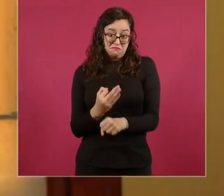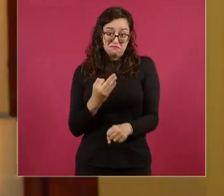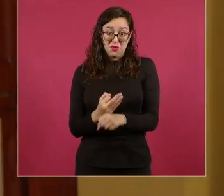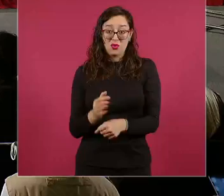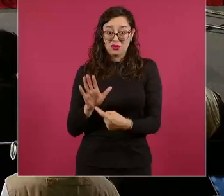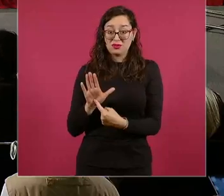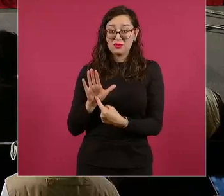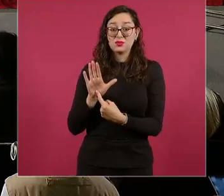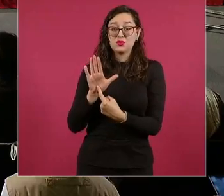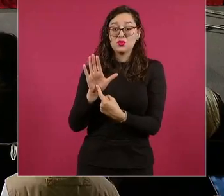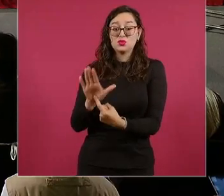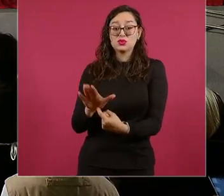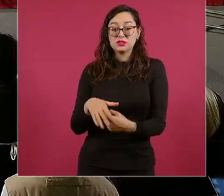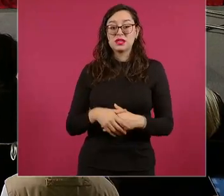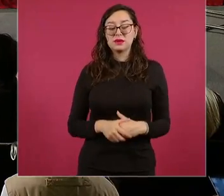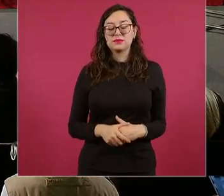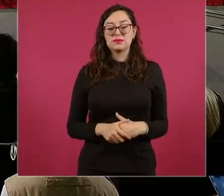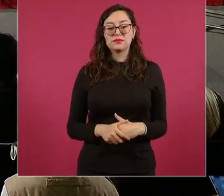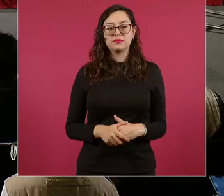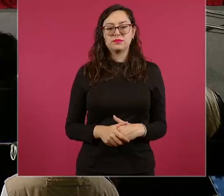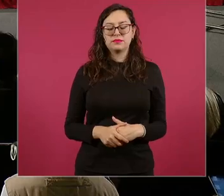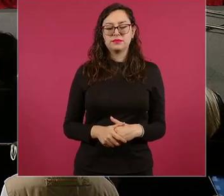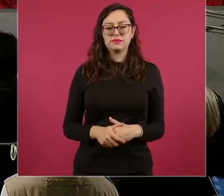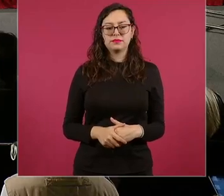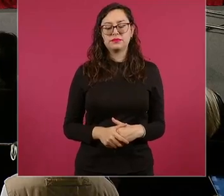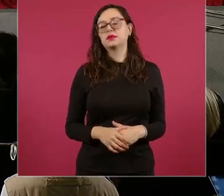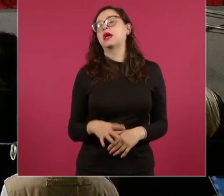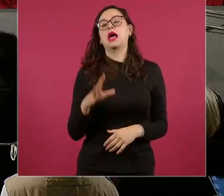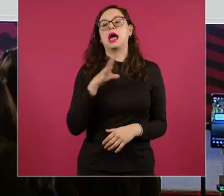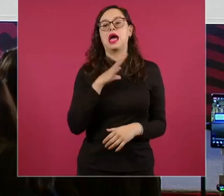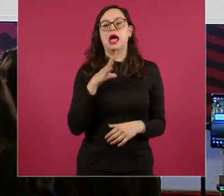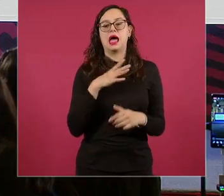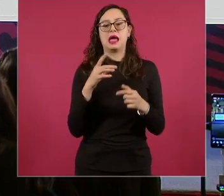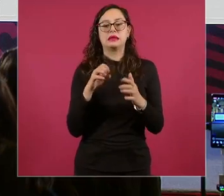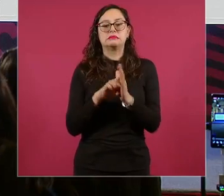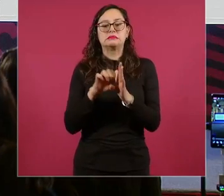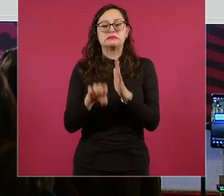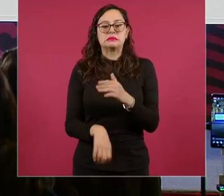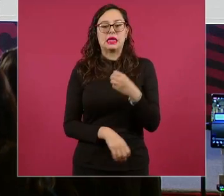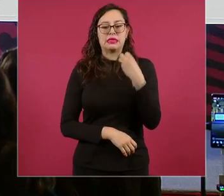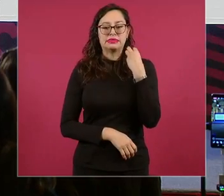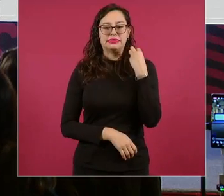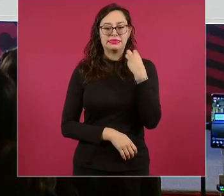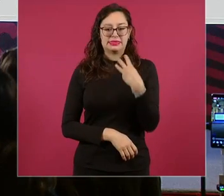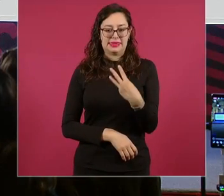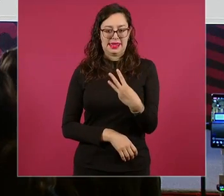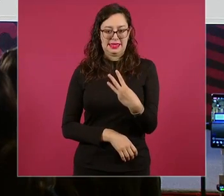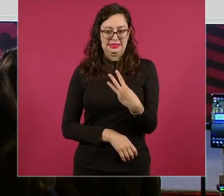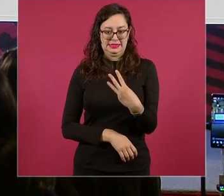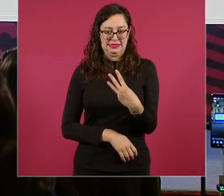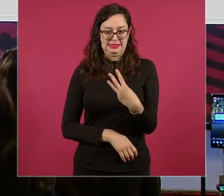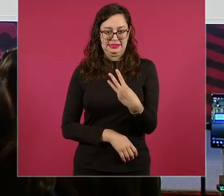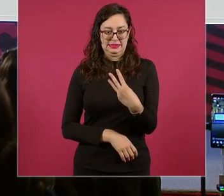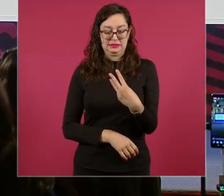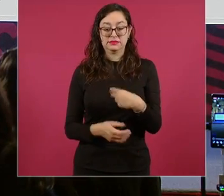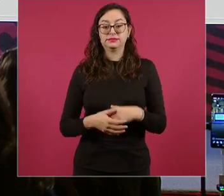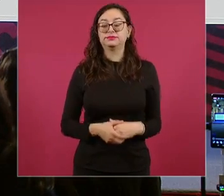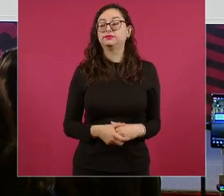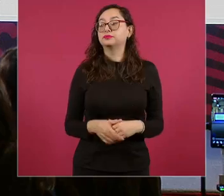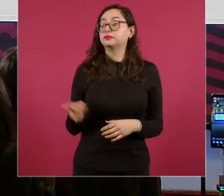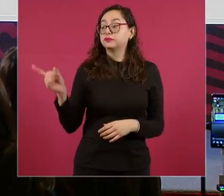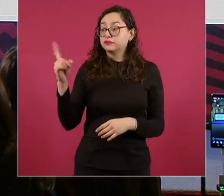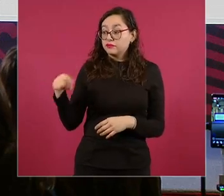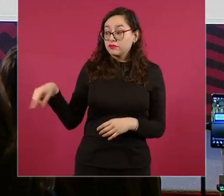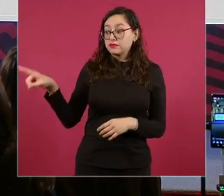el día de hoy. Aquí ponemos tres. En el caso de injerencia en asuntos electorales,